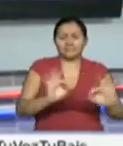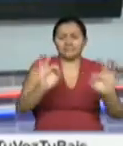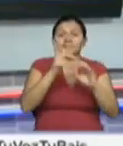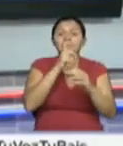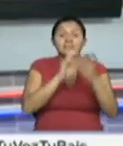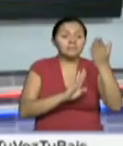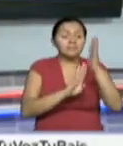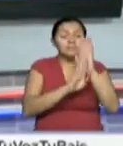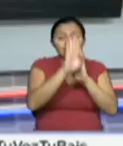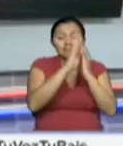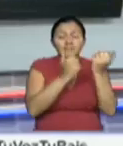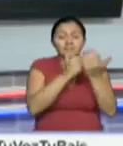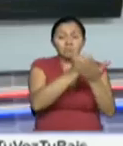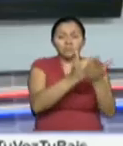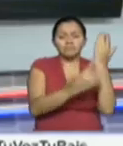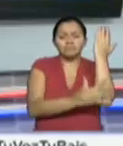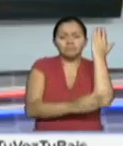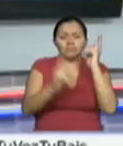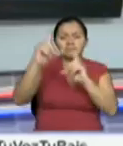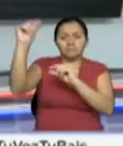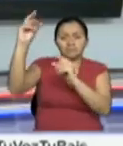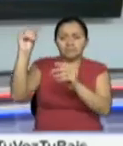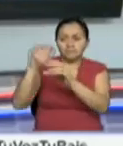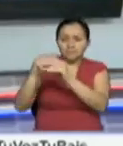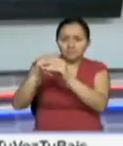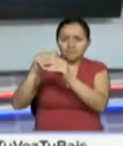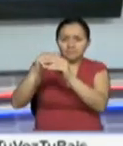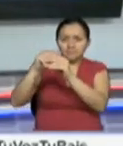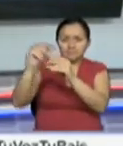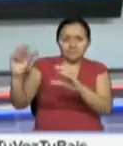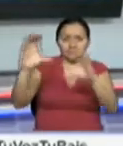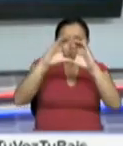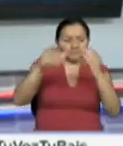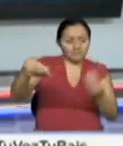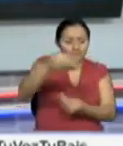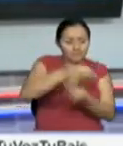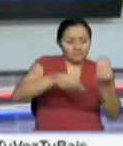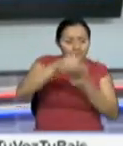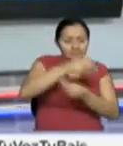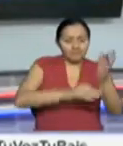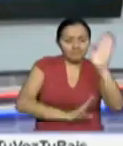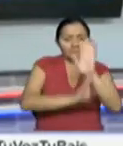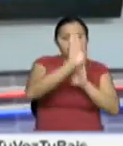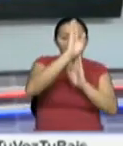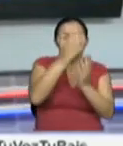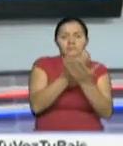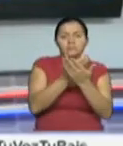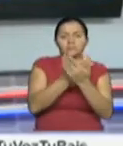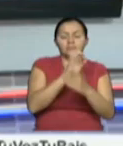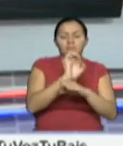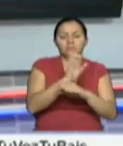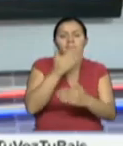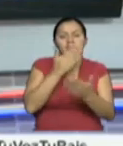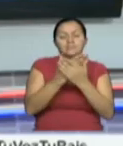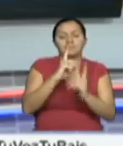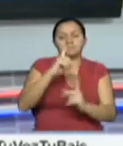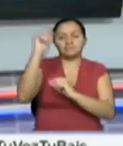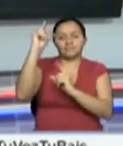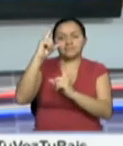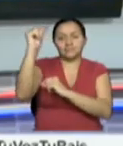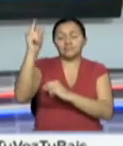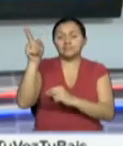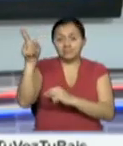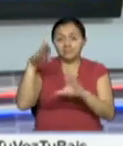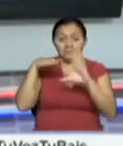rescataron los pobres y nuestros migrantes con sus remesas que lograron levantar al país. Los migrantes no quieren